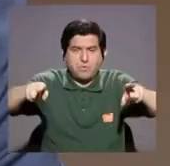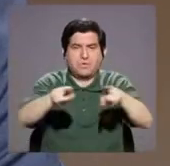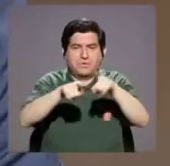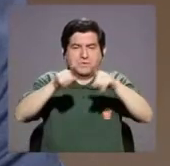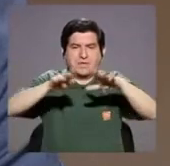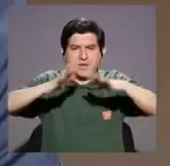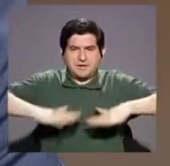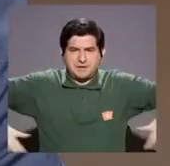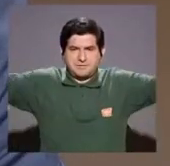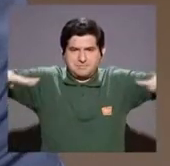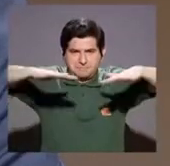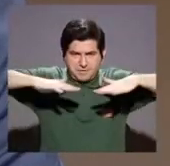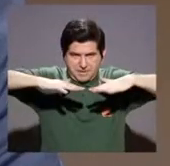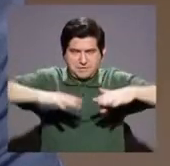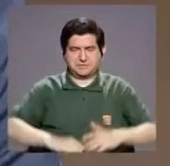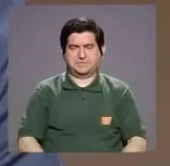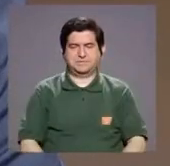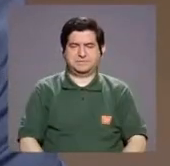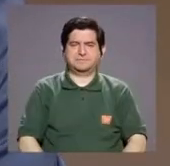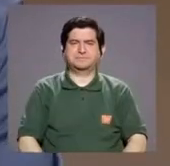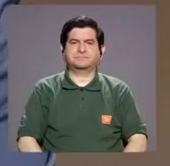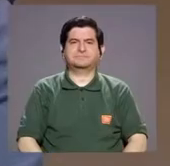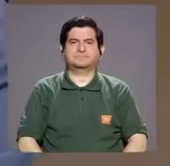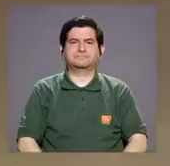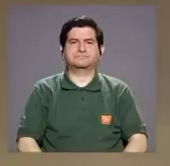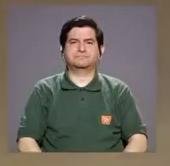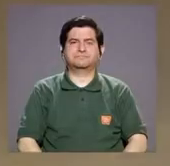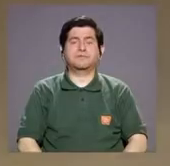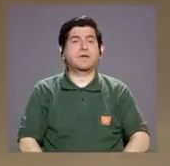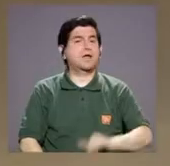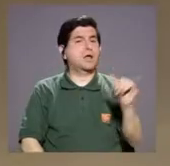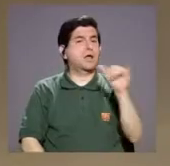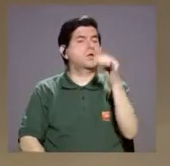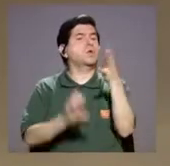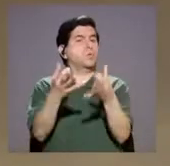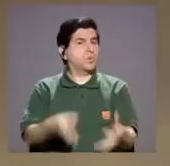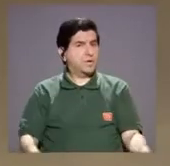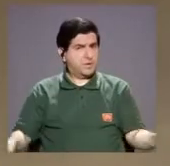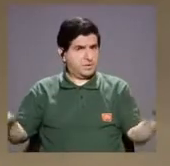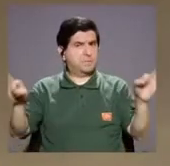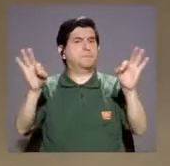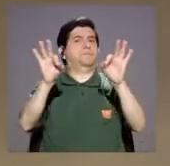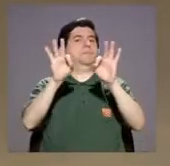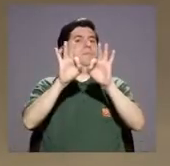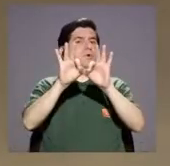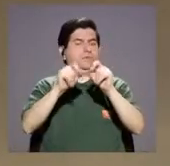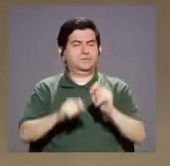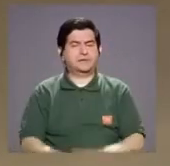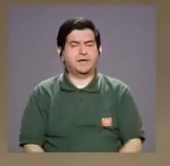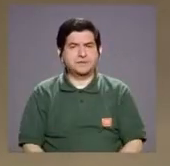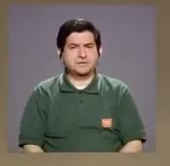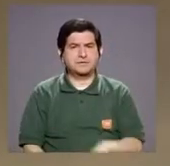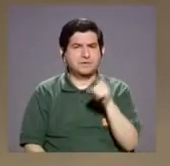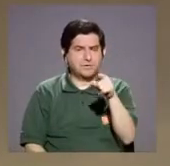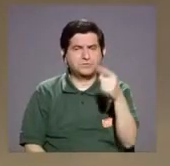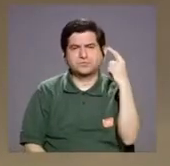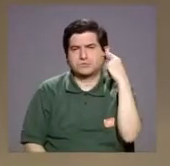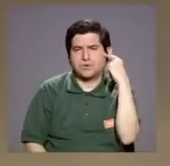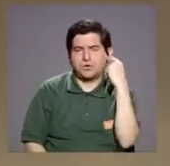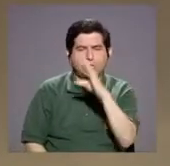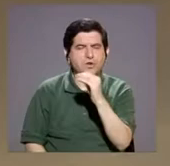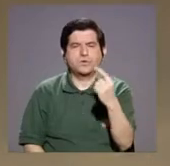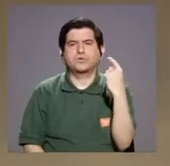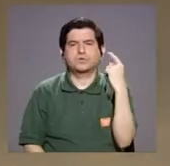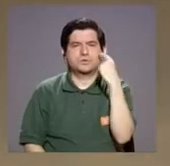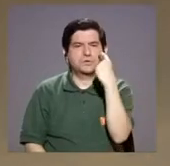resulta un estudio blanco en eso también es muy importante sus oídos y sus ojos